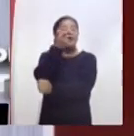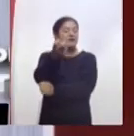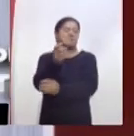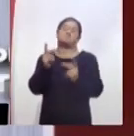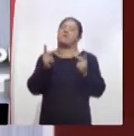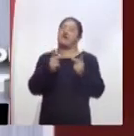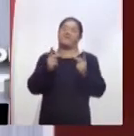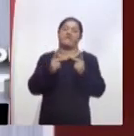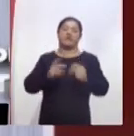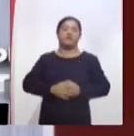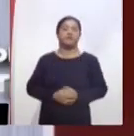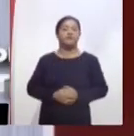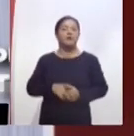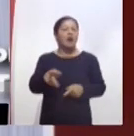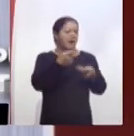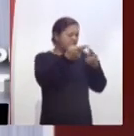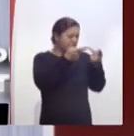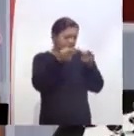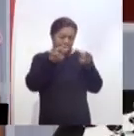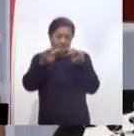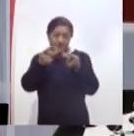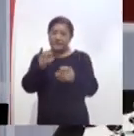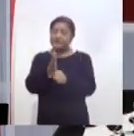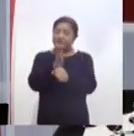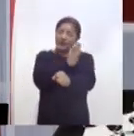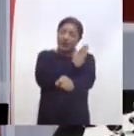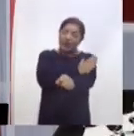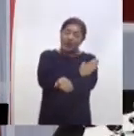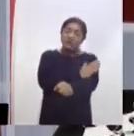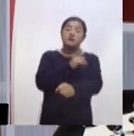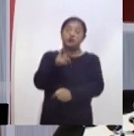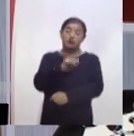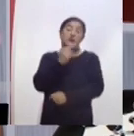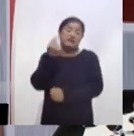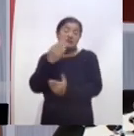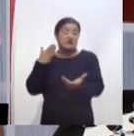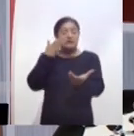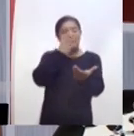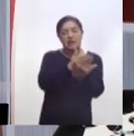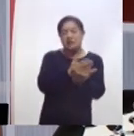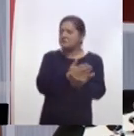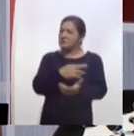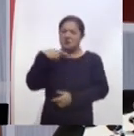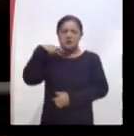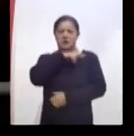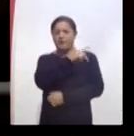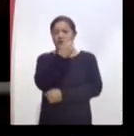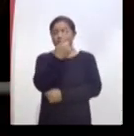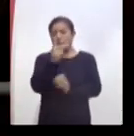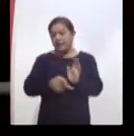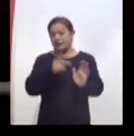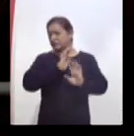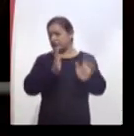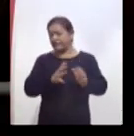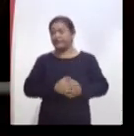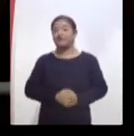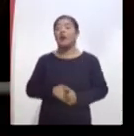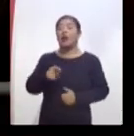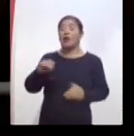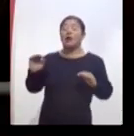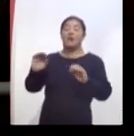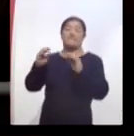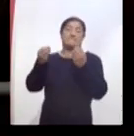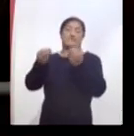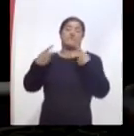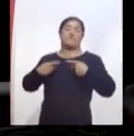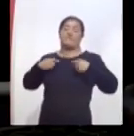eficaz. Planea bien todos tus pendientes para que puedas resolverlos en una sola salida. Evita asistir a lugares concurridos